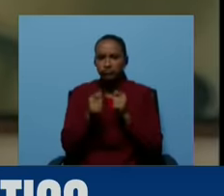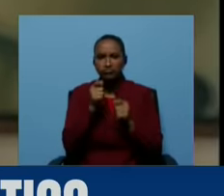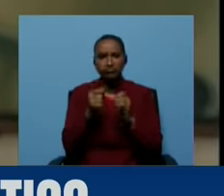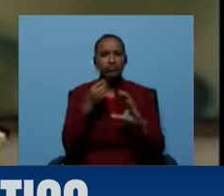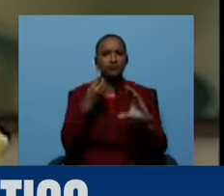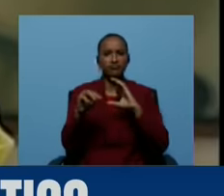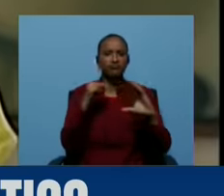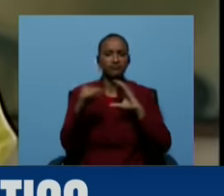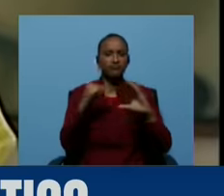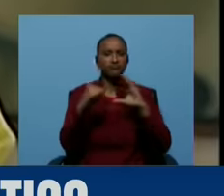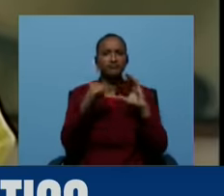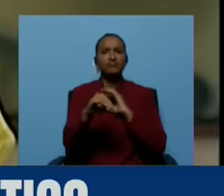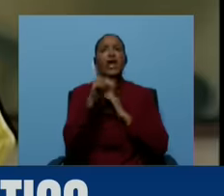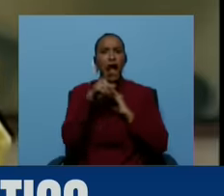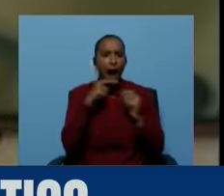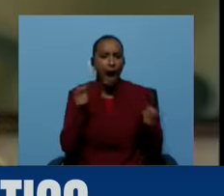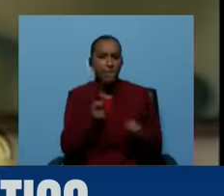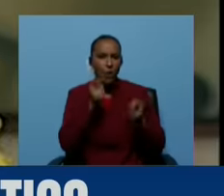a promover